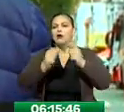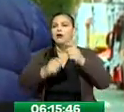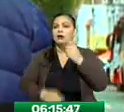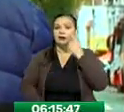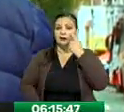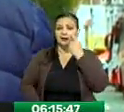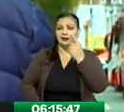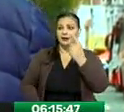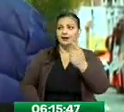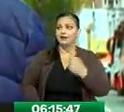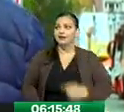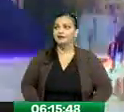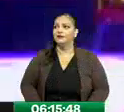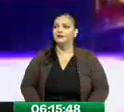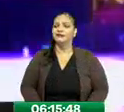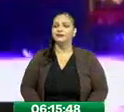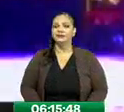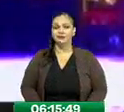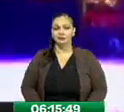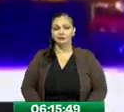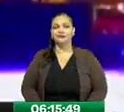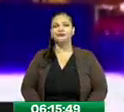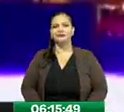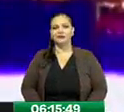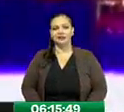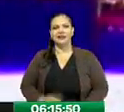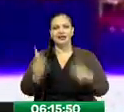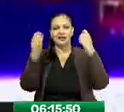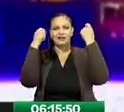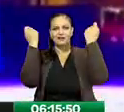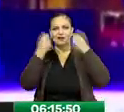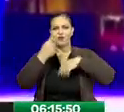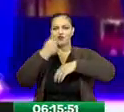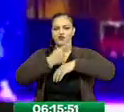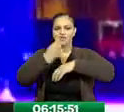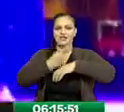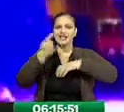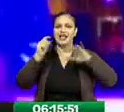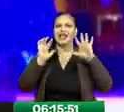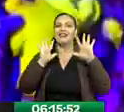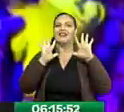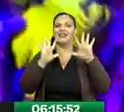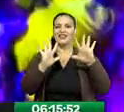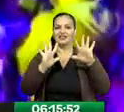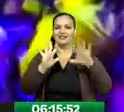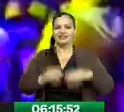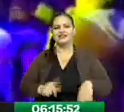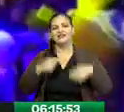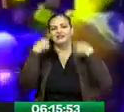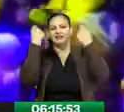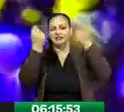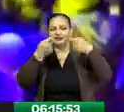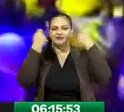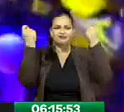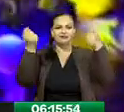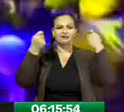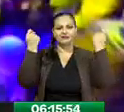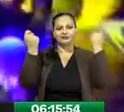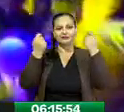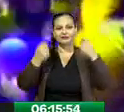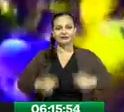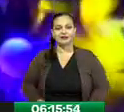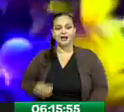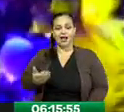disfrutamos sacándonos un lance. En total son 10 días de fiesta que vive año a año el Cantón Alaucí. En esta ocasión iniciaron el 21 de